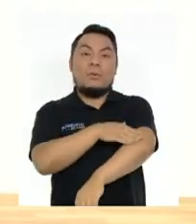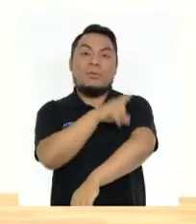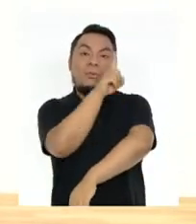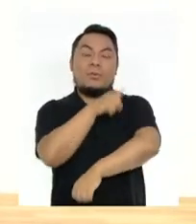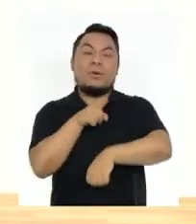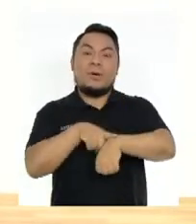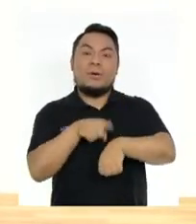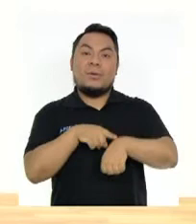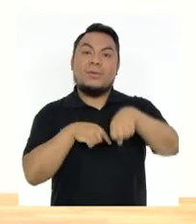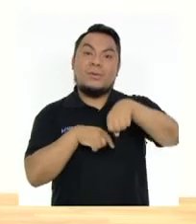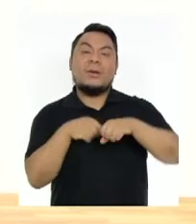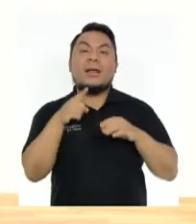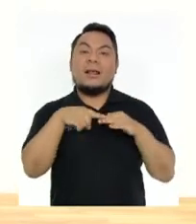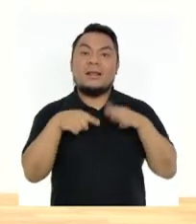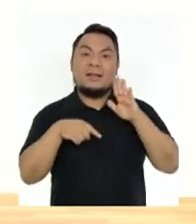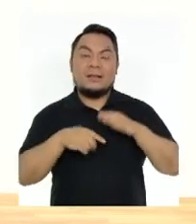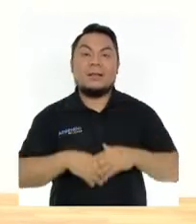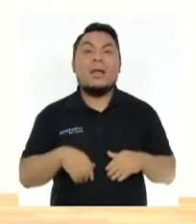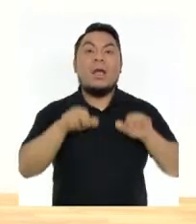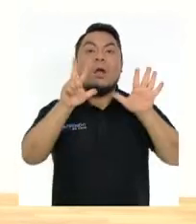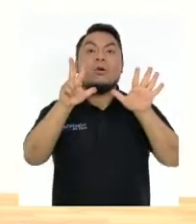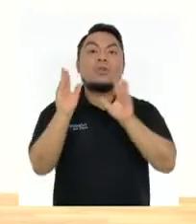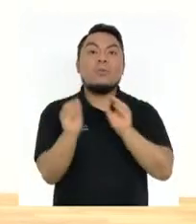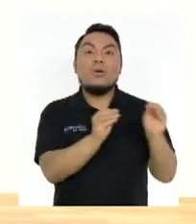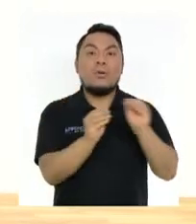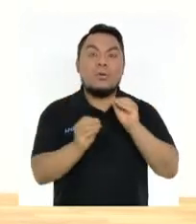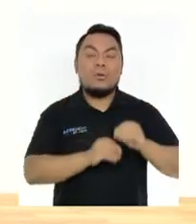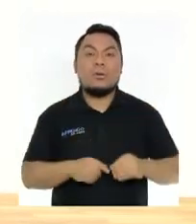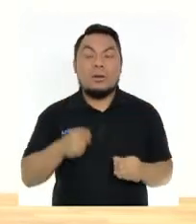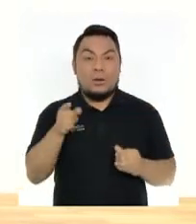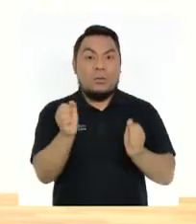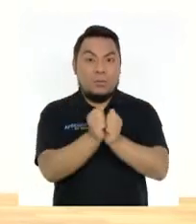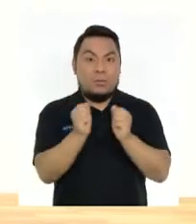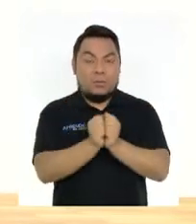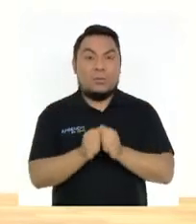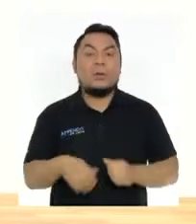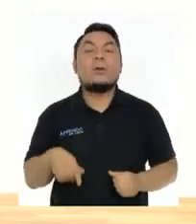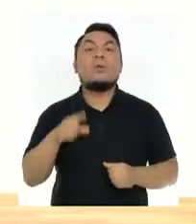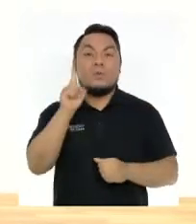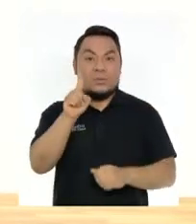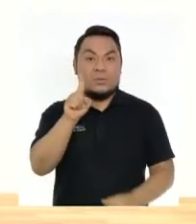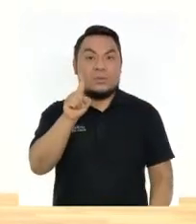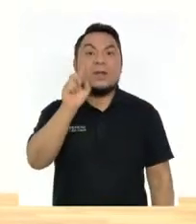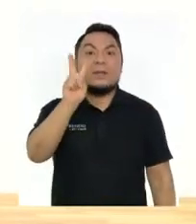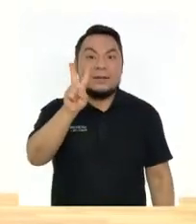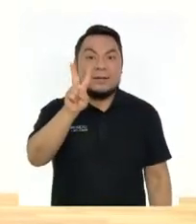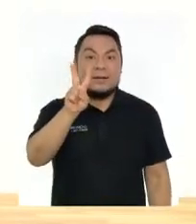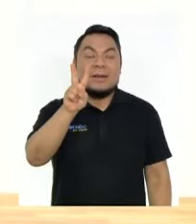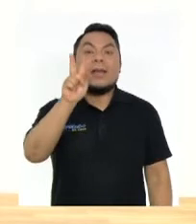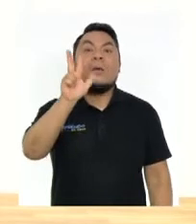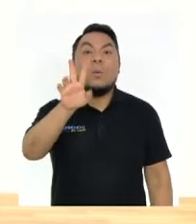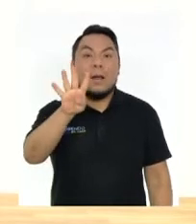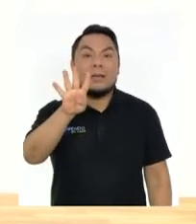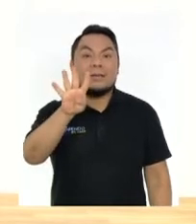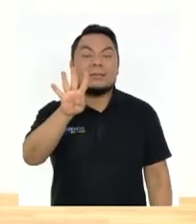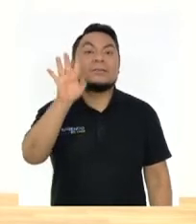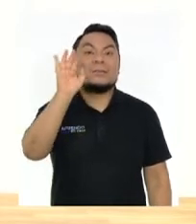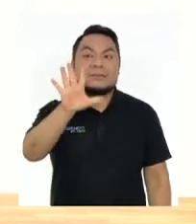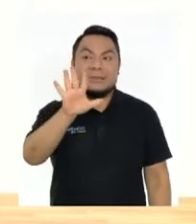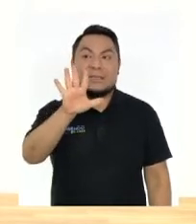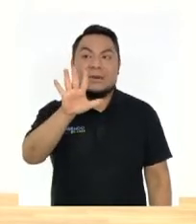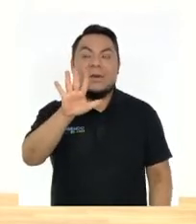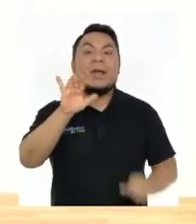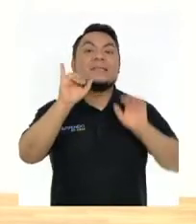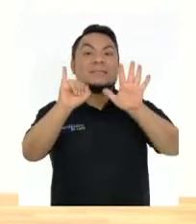muñeca y dedos. 8 movimientos, lo hacemos juntos, 1, 2, 3, 4,